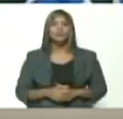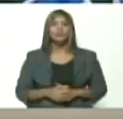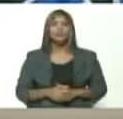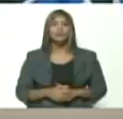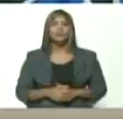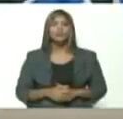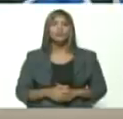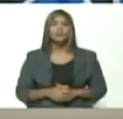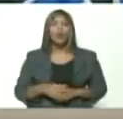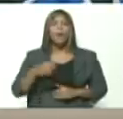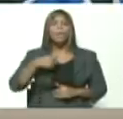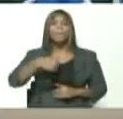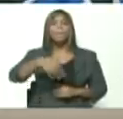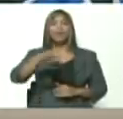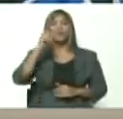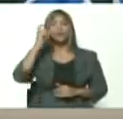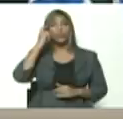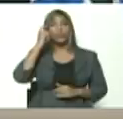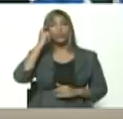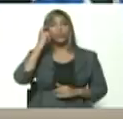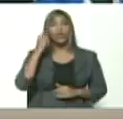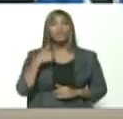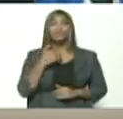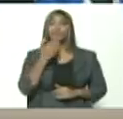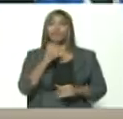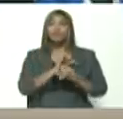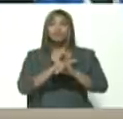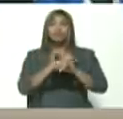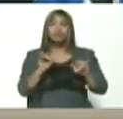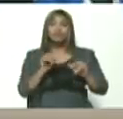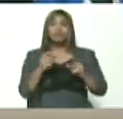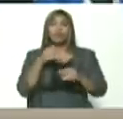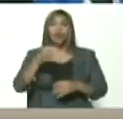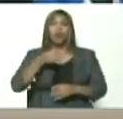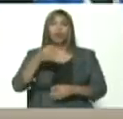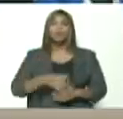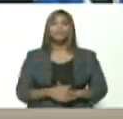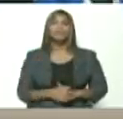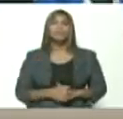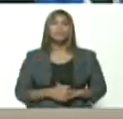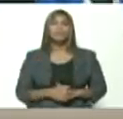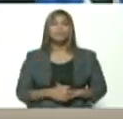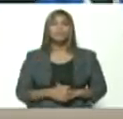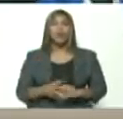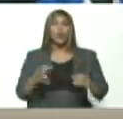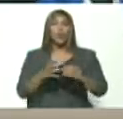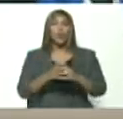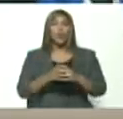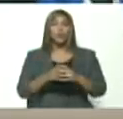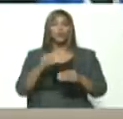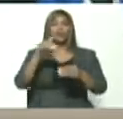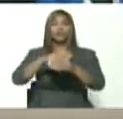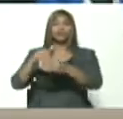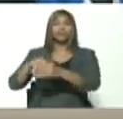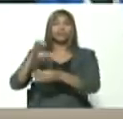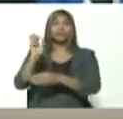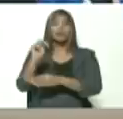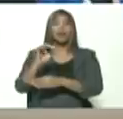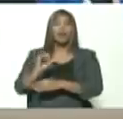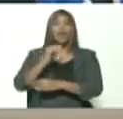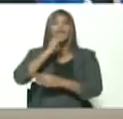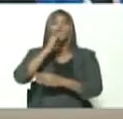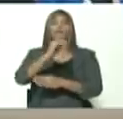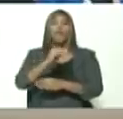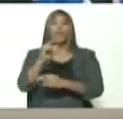En los próximos días, y ya con esto concluyo, el Consejo Nacional Electoral estará anunciando la